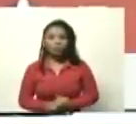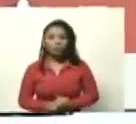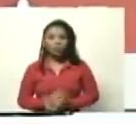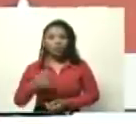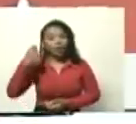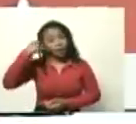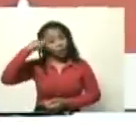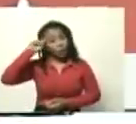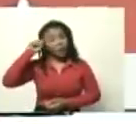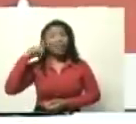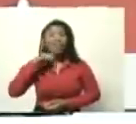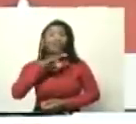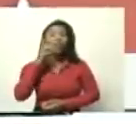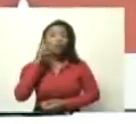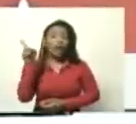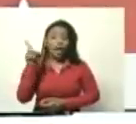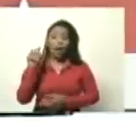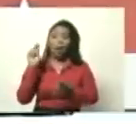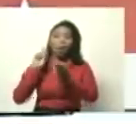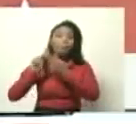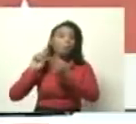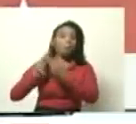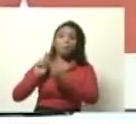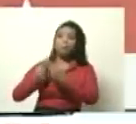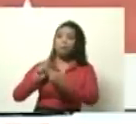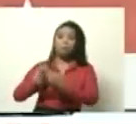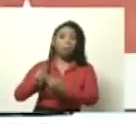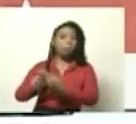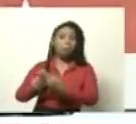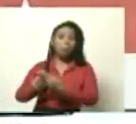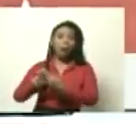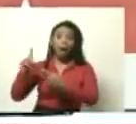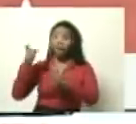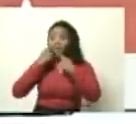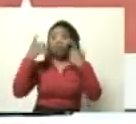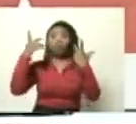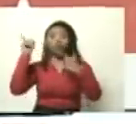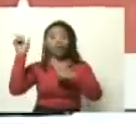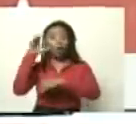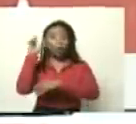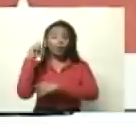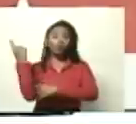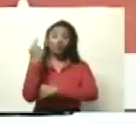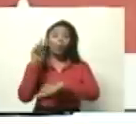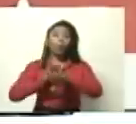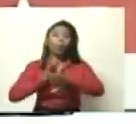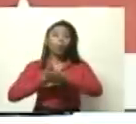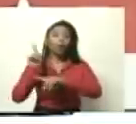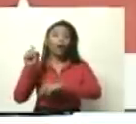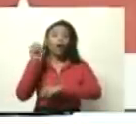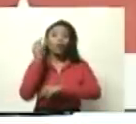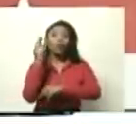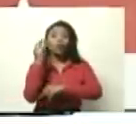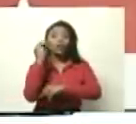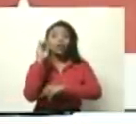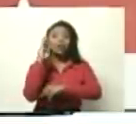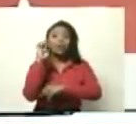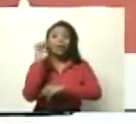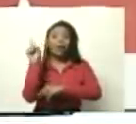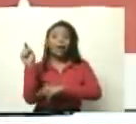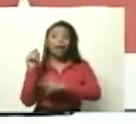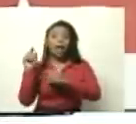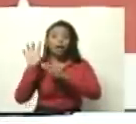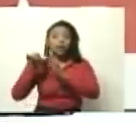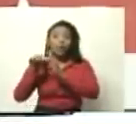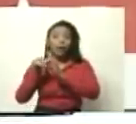Recuerda que Duque era un desconocido. Era famoso en Colombia solo porque Uribe le robaba los